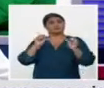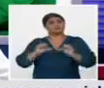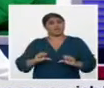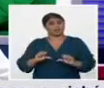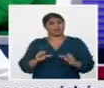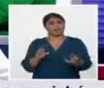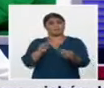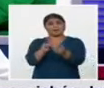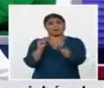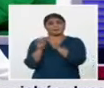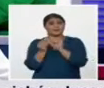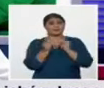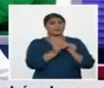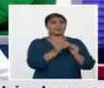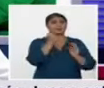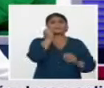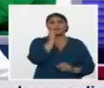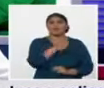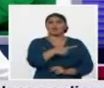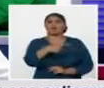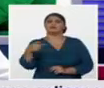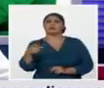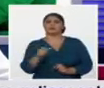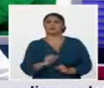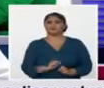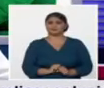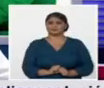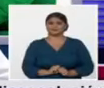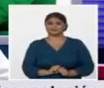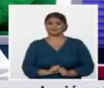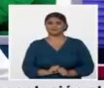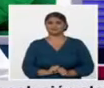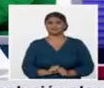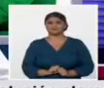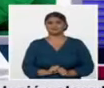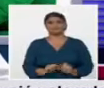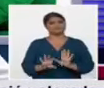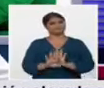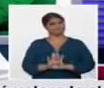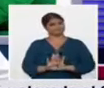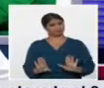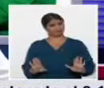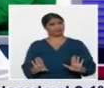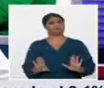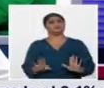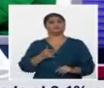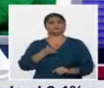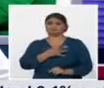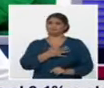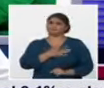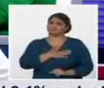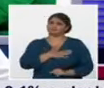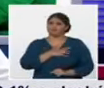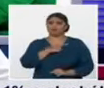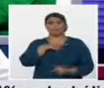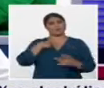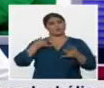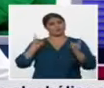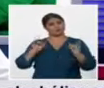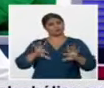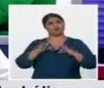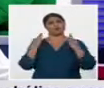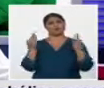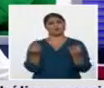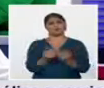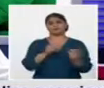al inicio de la enfermedad. Bien, lamentamos mucho esta información. De esta forma,